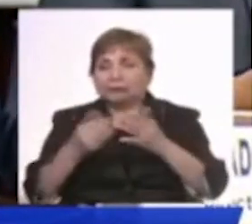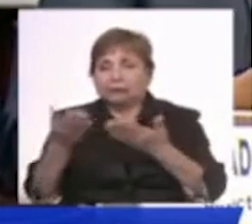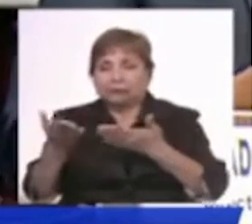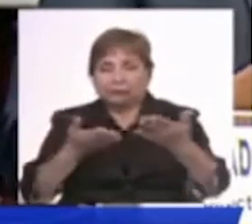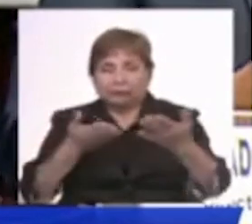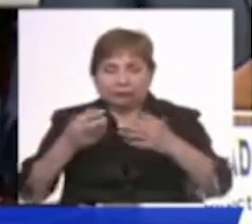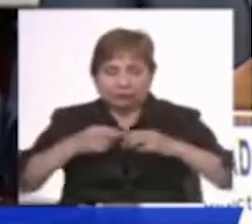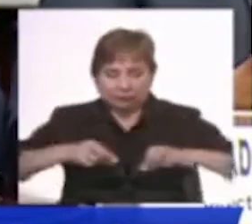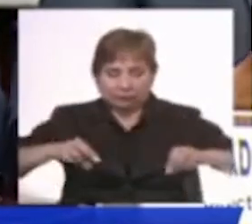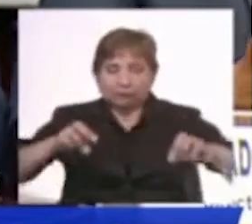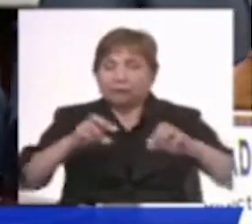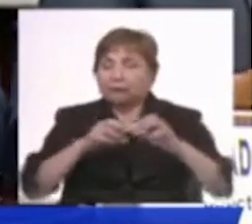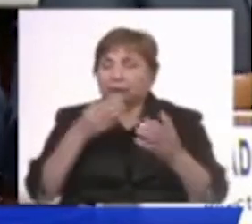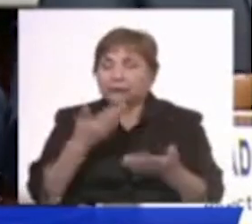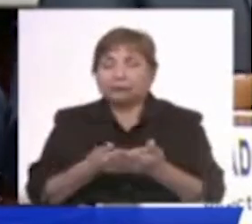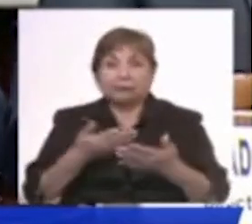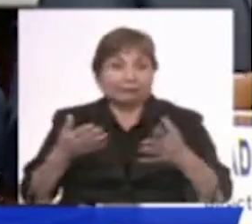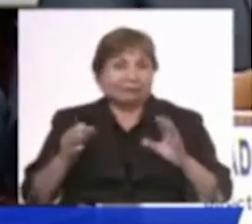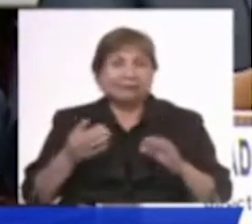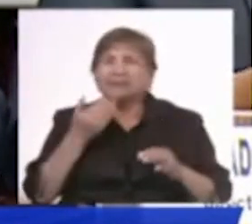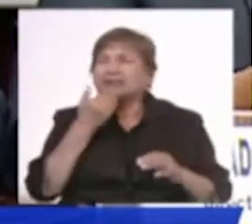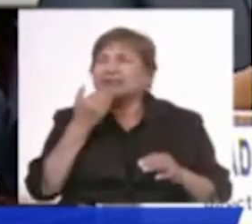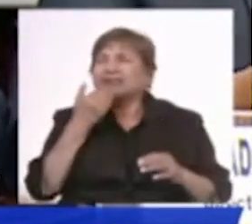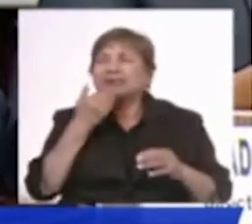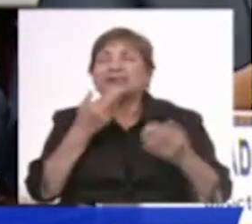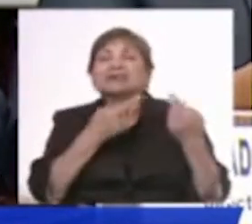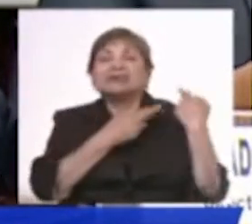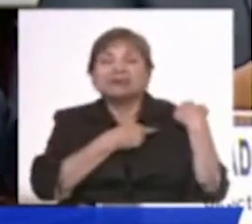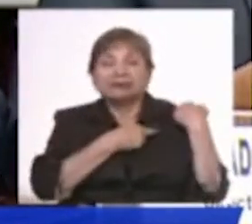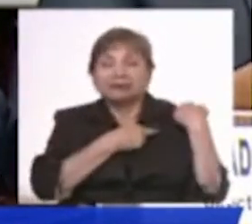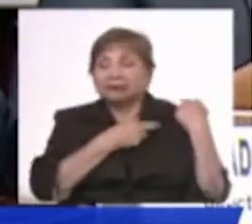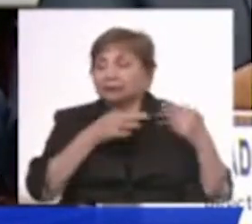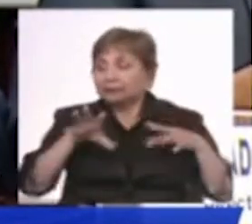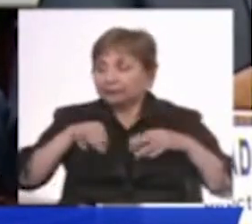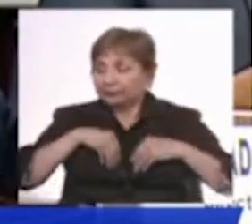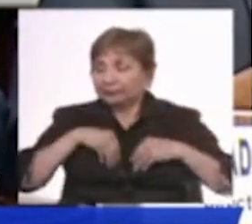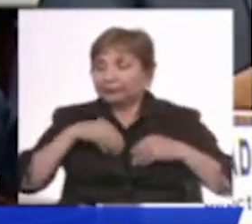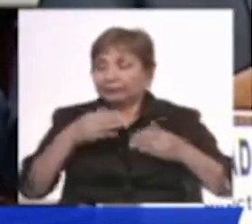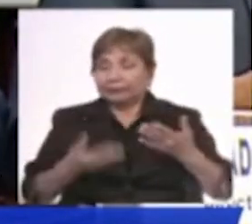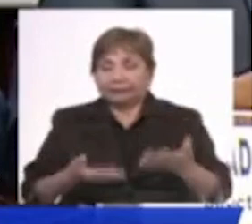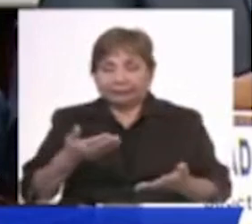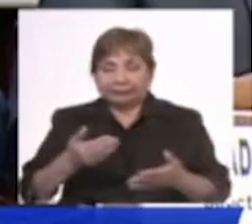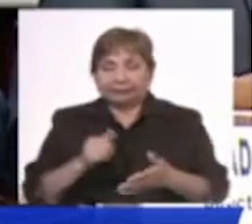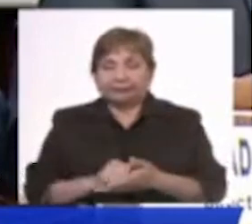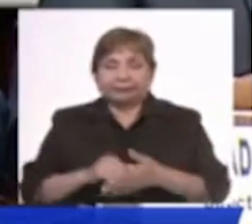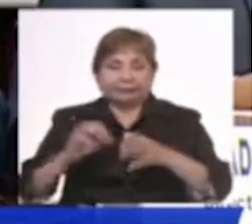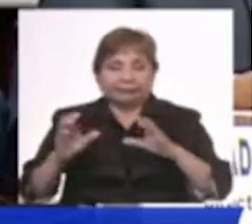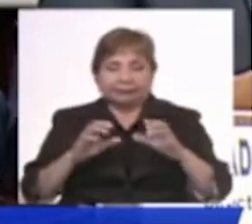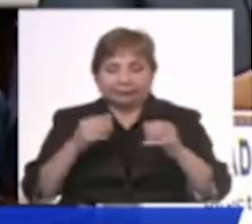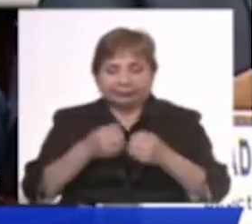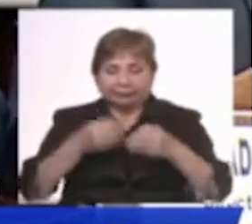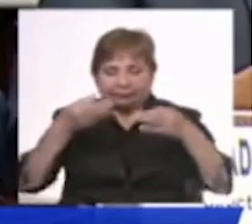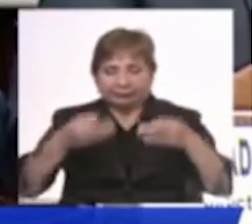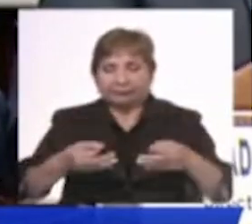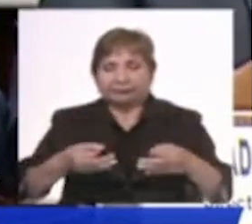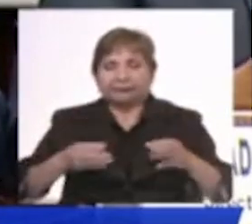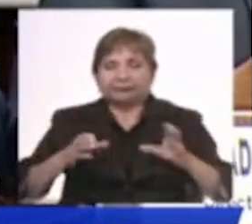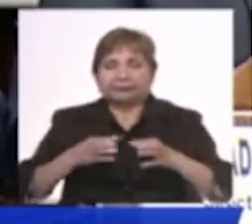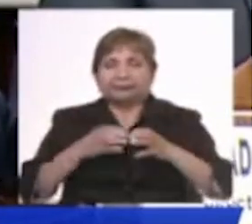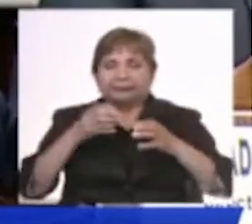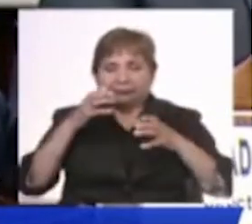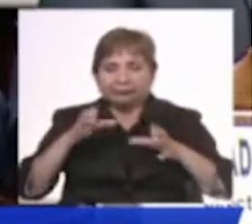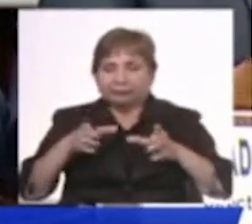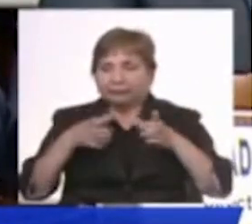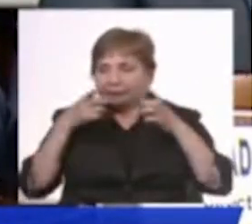servicio parlamentario? Y en todo caso, ¿quién asumiría la responsabilidad en torno a las acciones que va a determinar el órgano